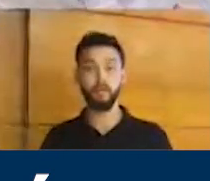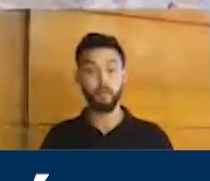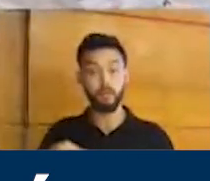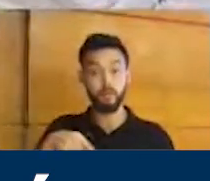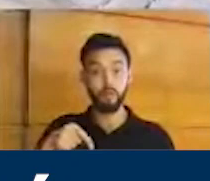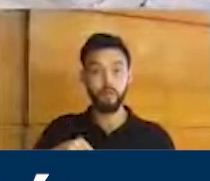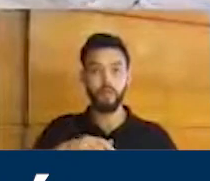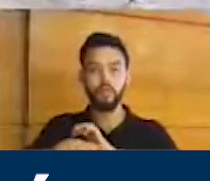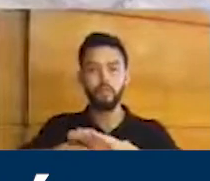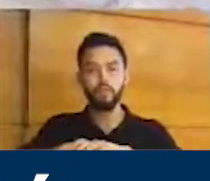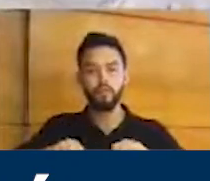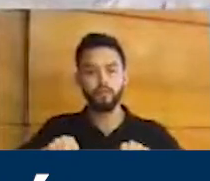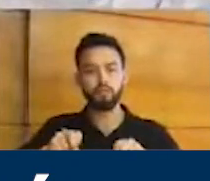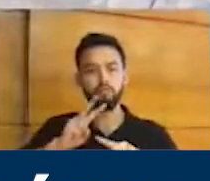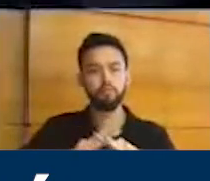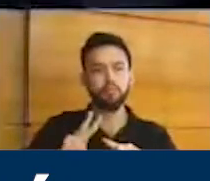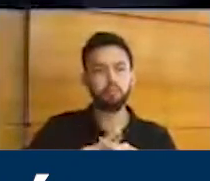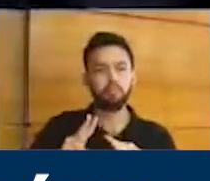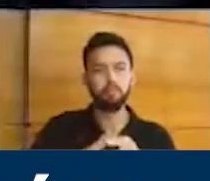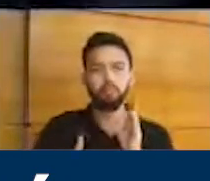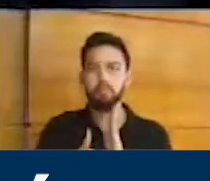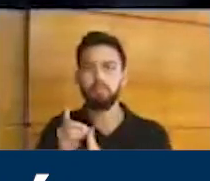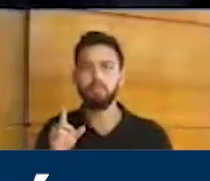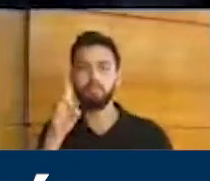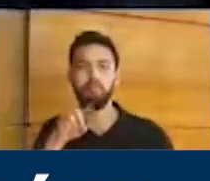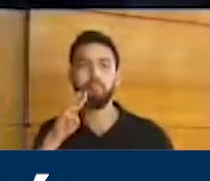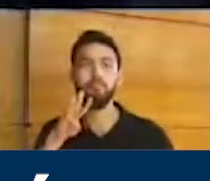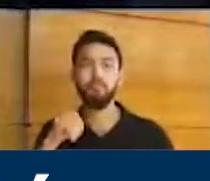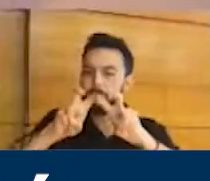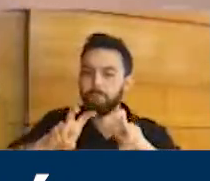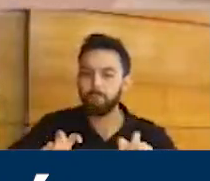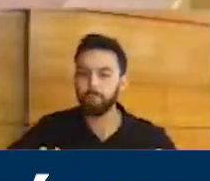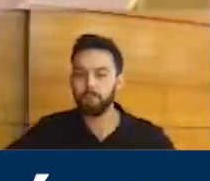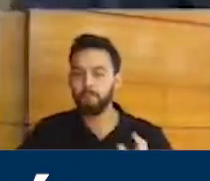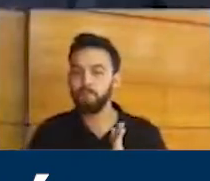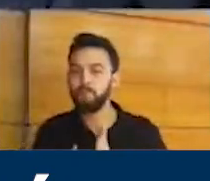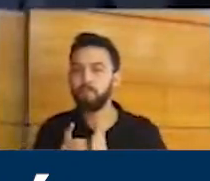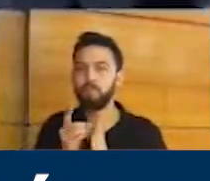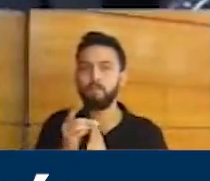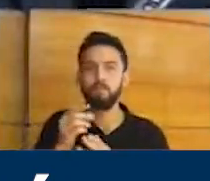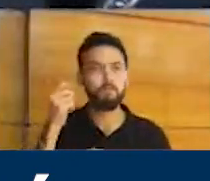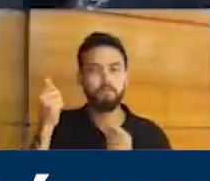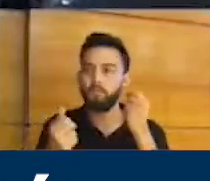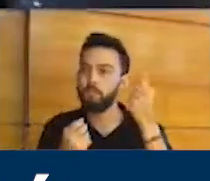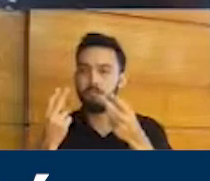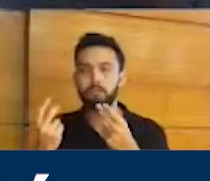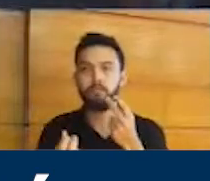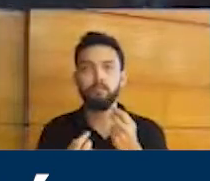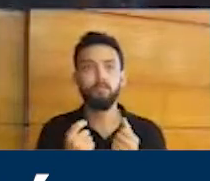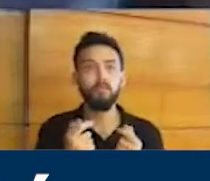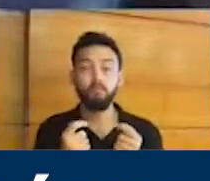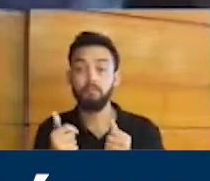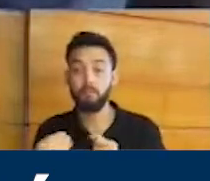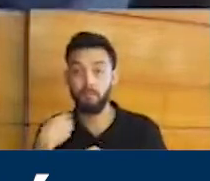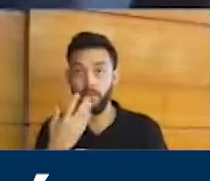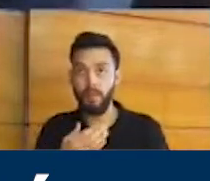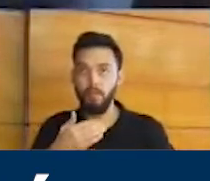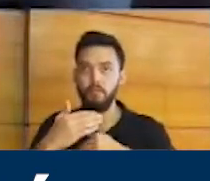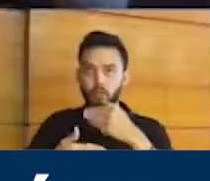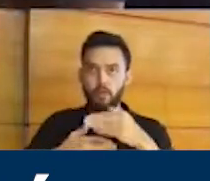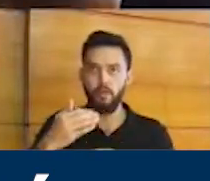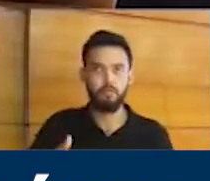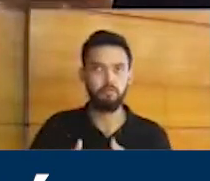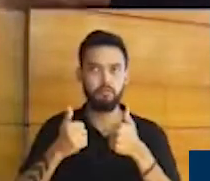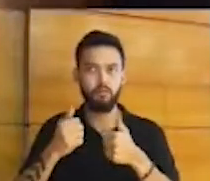a nivel nacional y en Latinoamérica por su contribución al fortalecimiento del ecosistema de innovación en torno a las baterías de litio